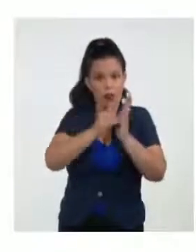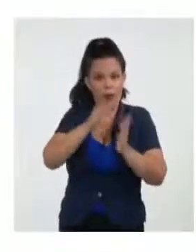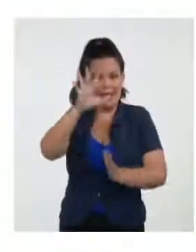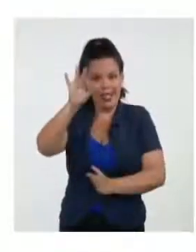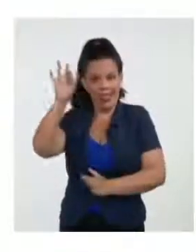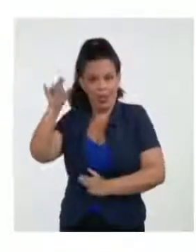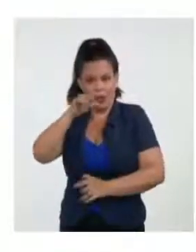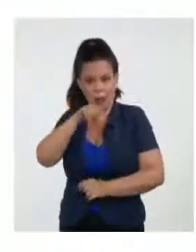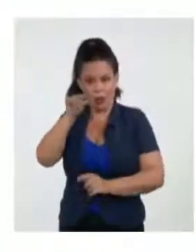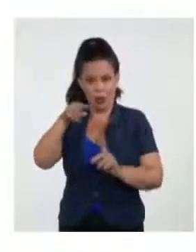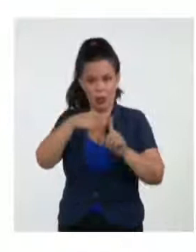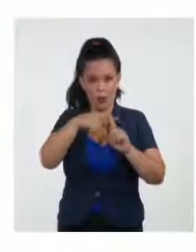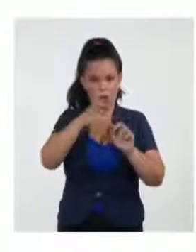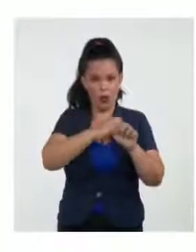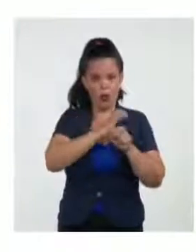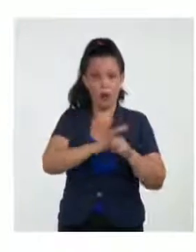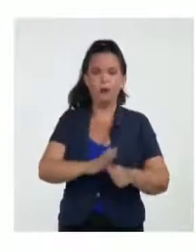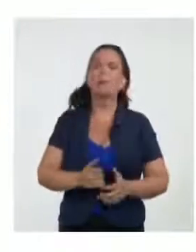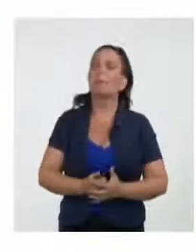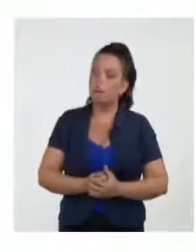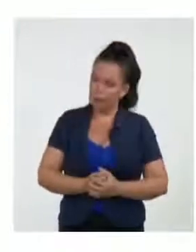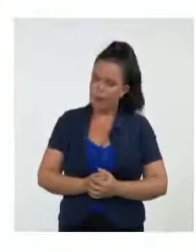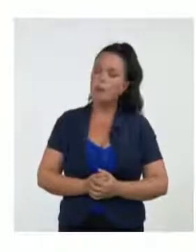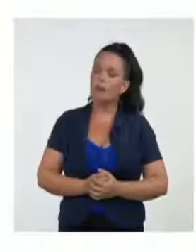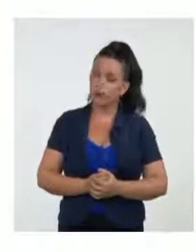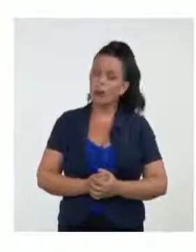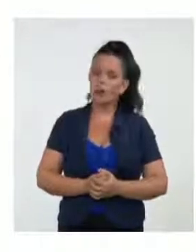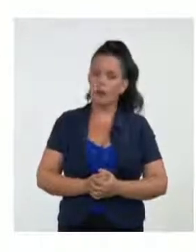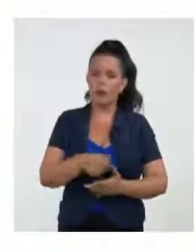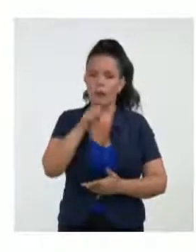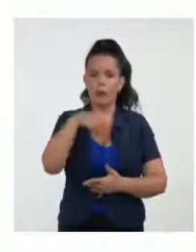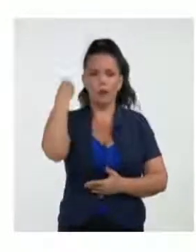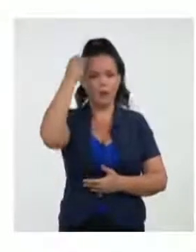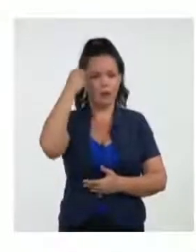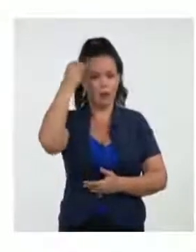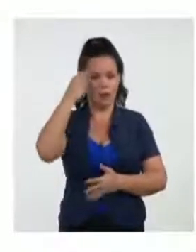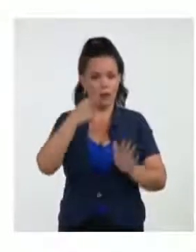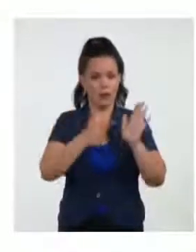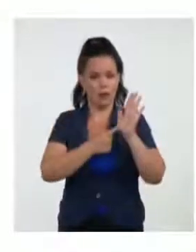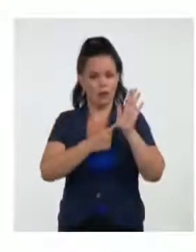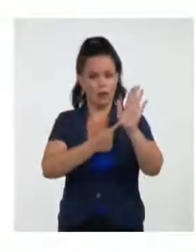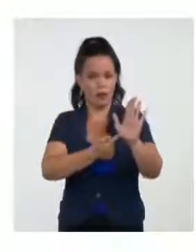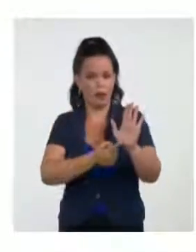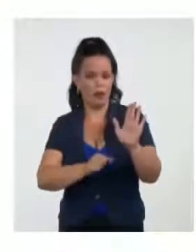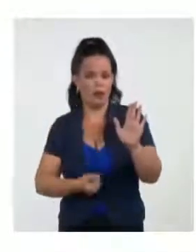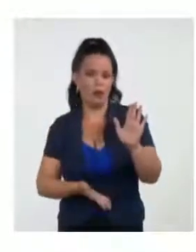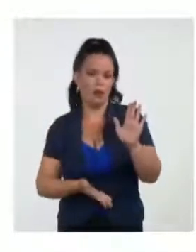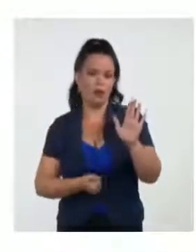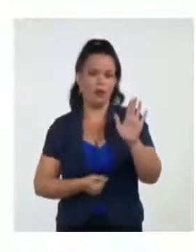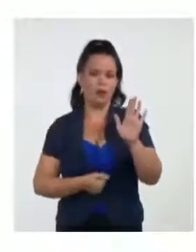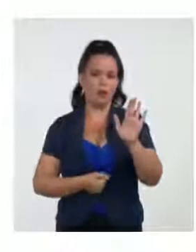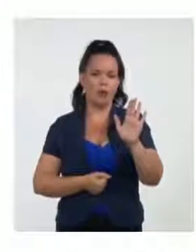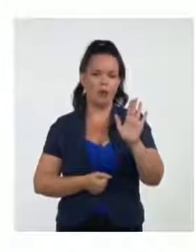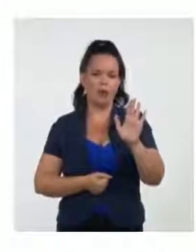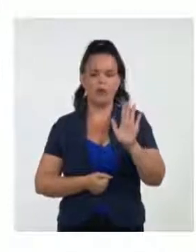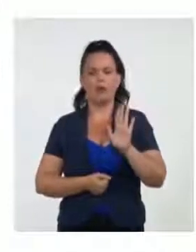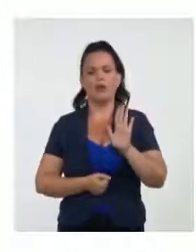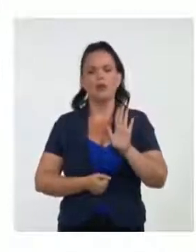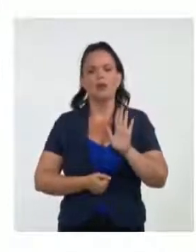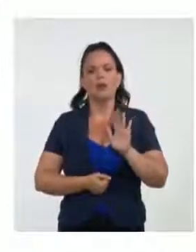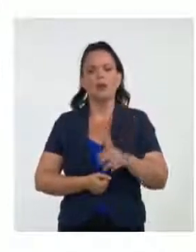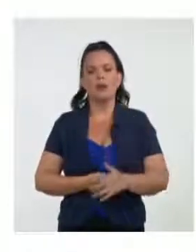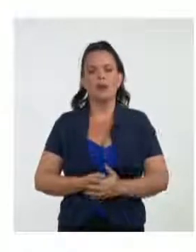este análisis nosotros lo hicimos apoyados, es decir, la velocidad de vacunación que hemos tomado aquí para poder hacer